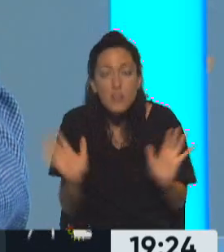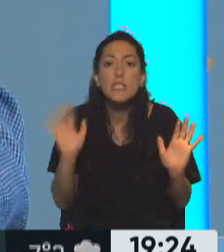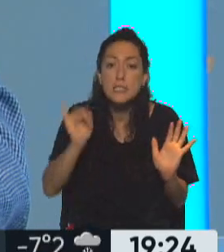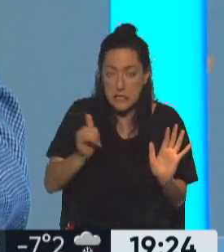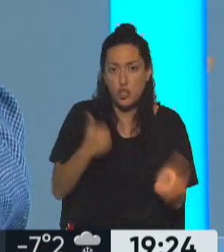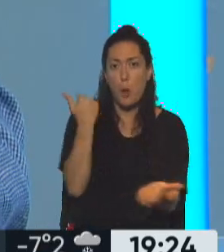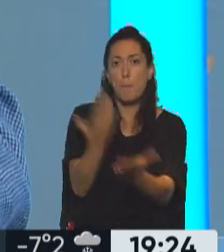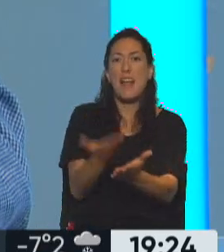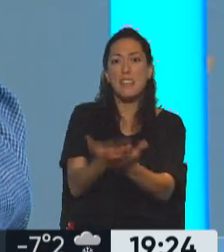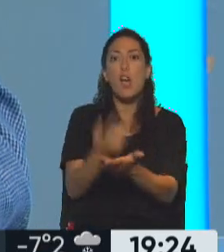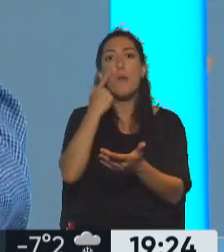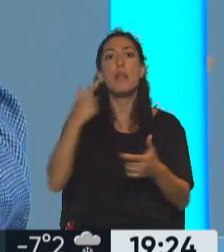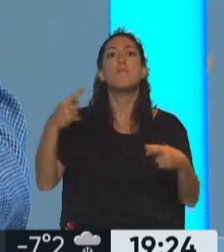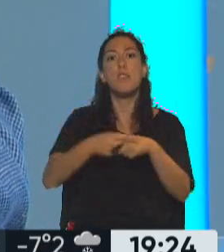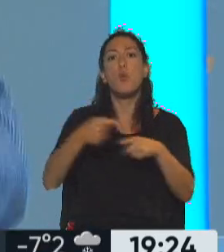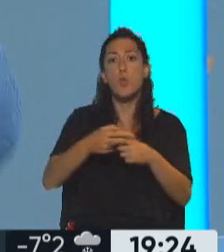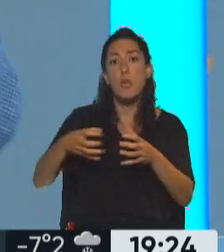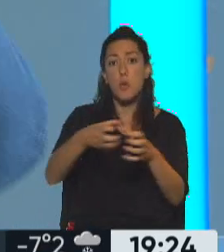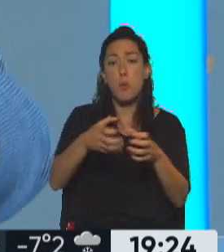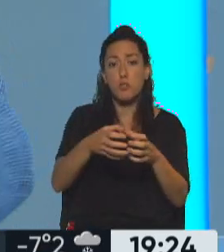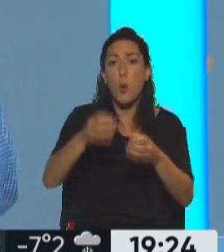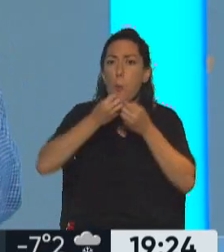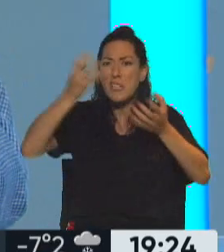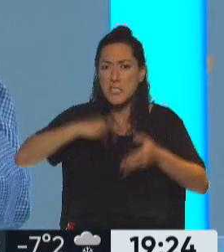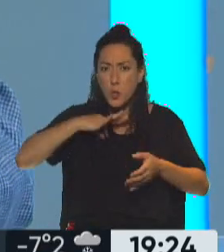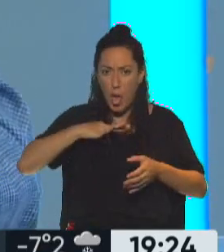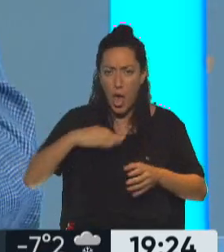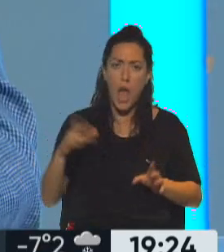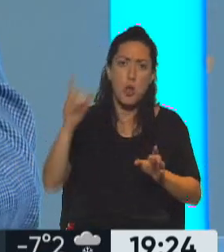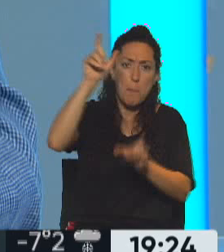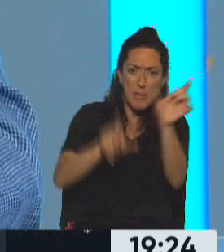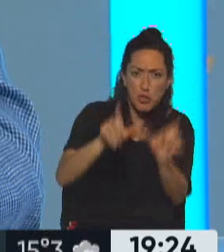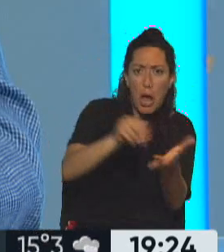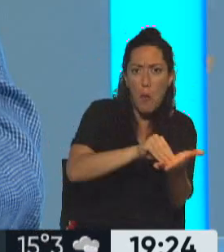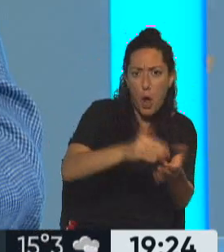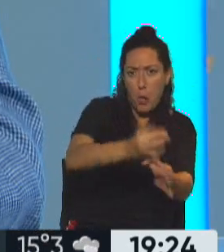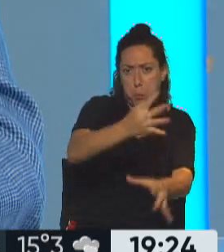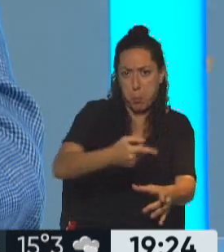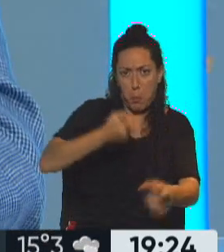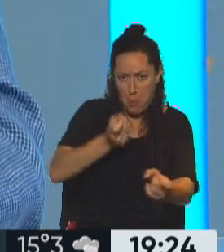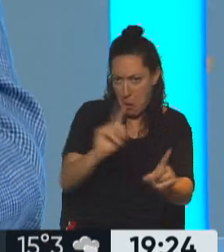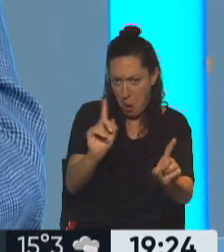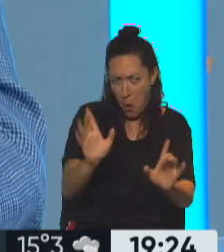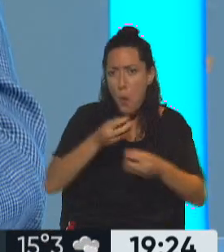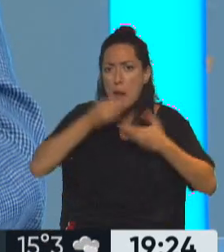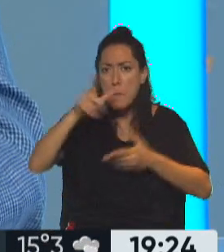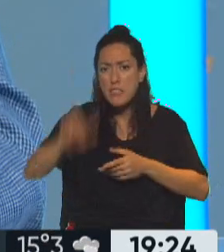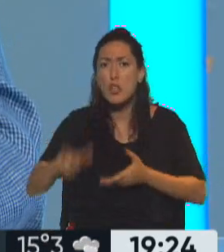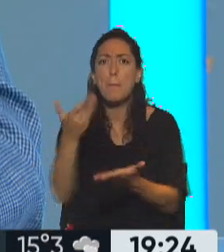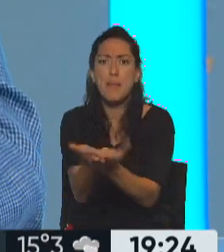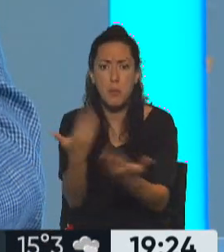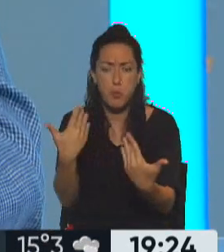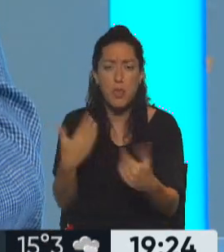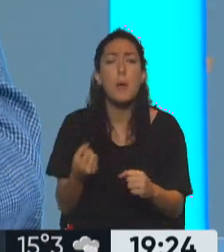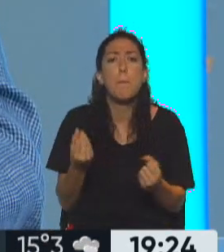planteo pero vamos a discutirlo cualquier ciudadano lo puede hacer no es una cuestión de abogados Mira este porque creo que no puede haber impunidad